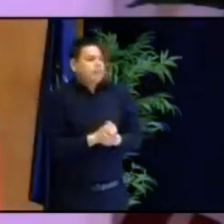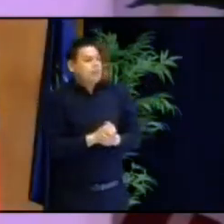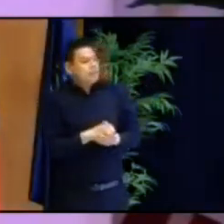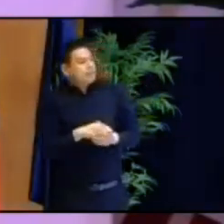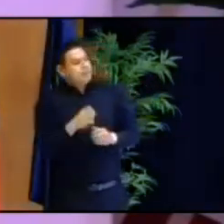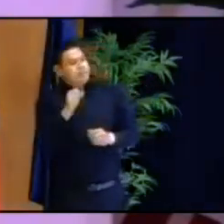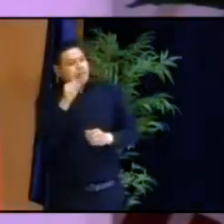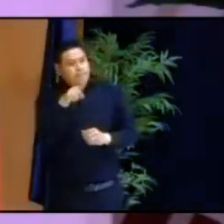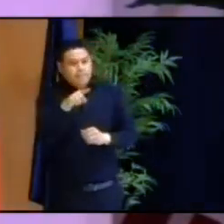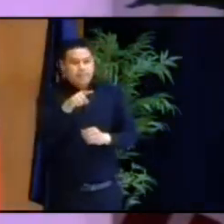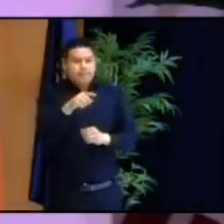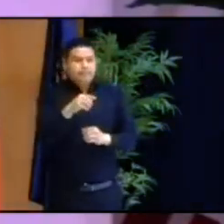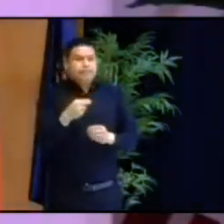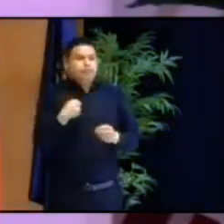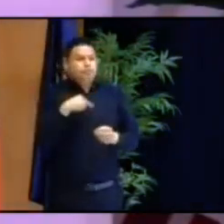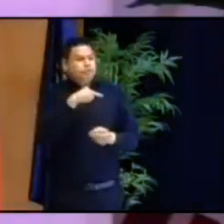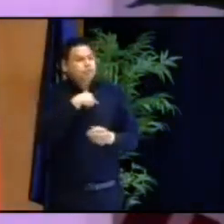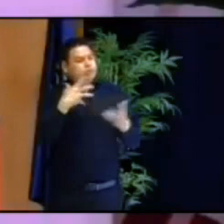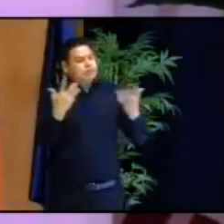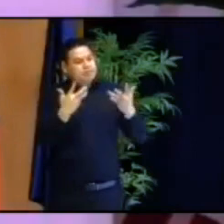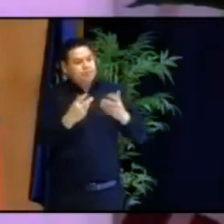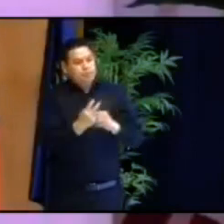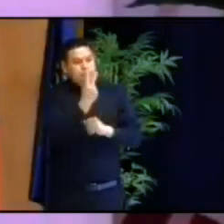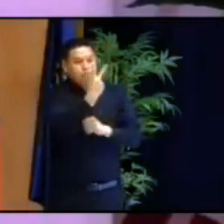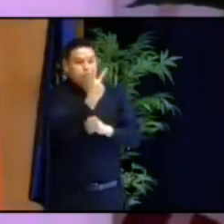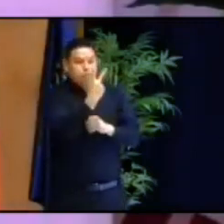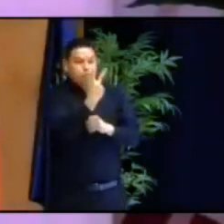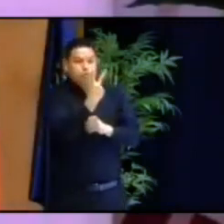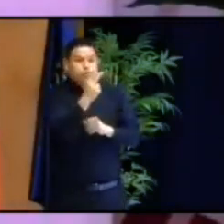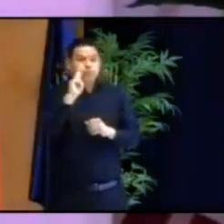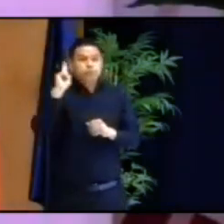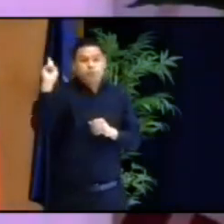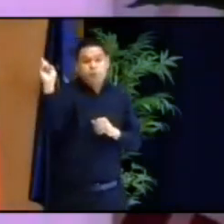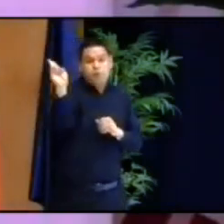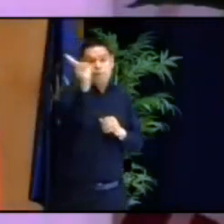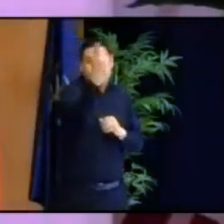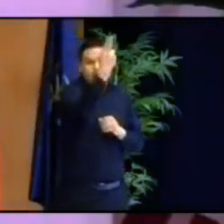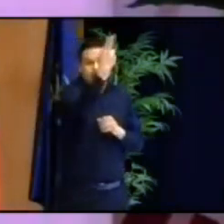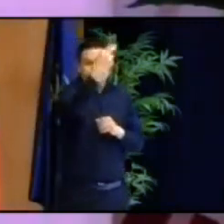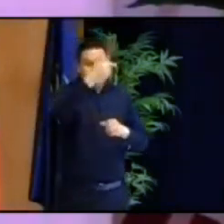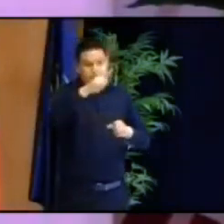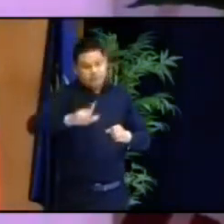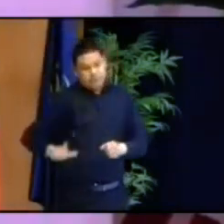además creamos 2 universidades públicas,